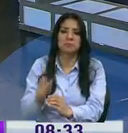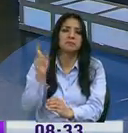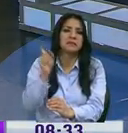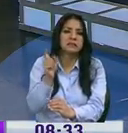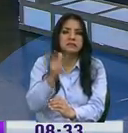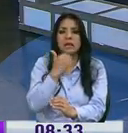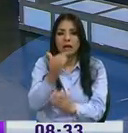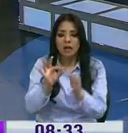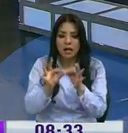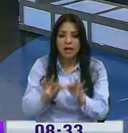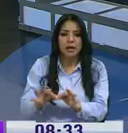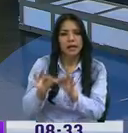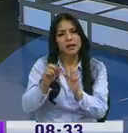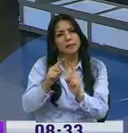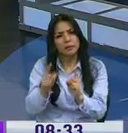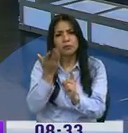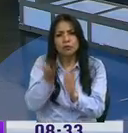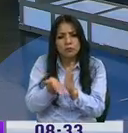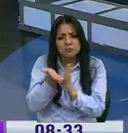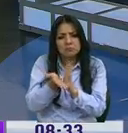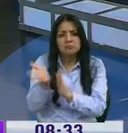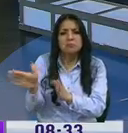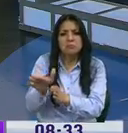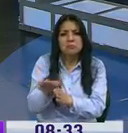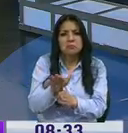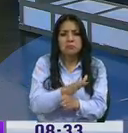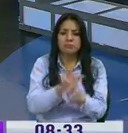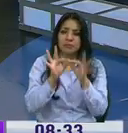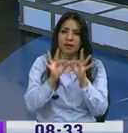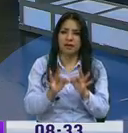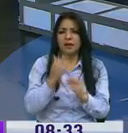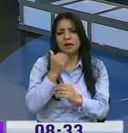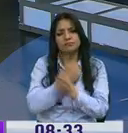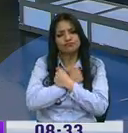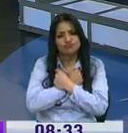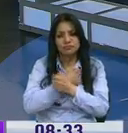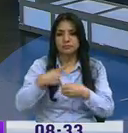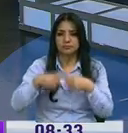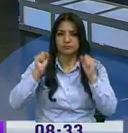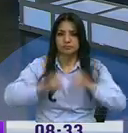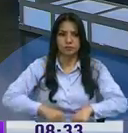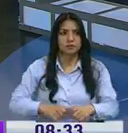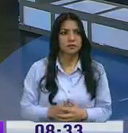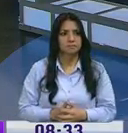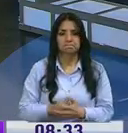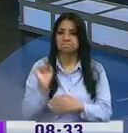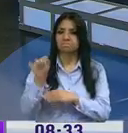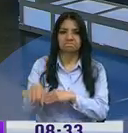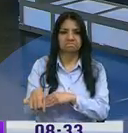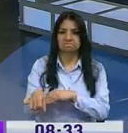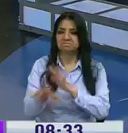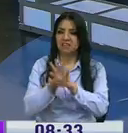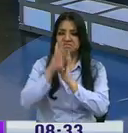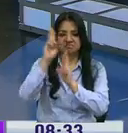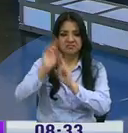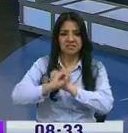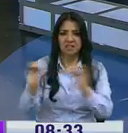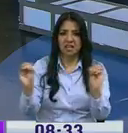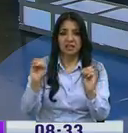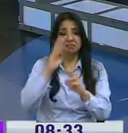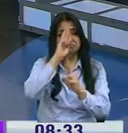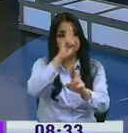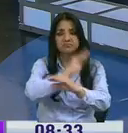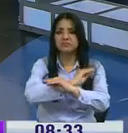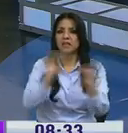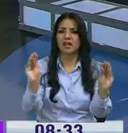necesidad. Poquito de concreto, cemento, deje arreglar, o sea, amor a la ciudad, sabes que en medio de eso nos importa un bledo. Exactamente, ¿no? Nos